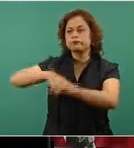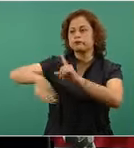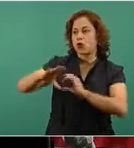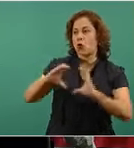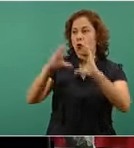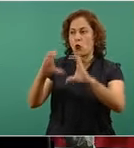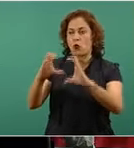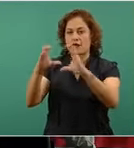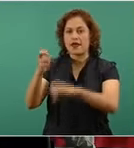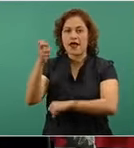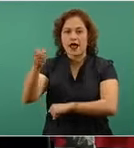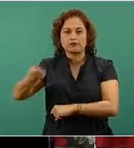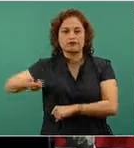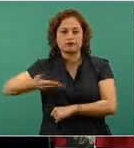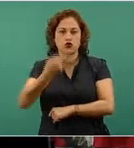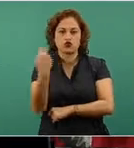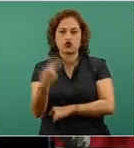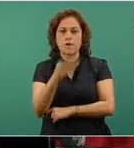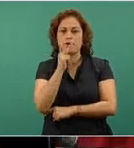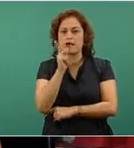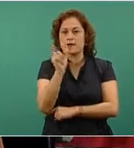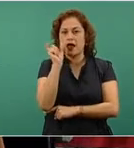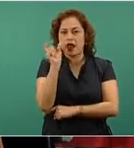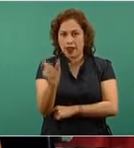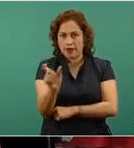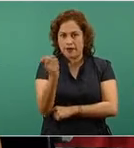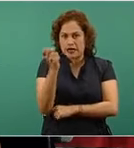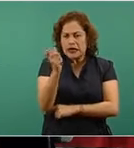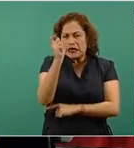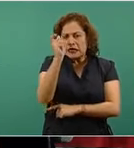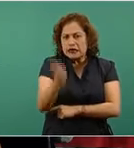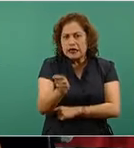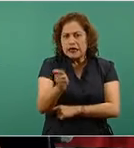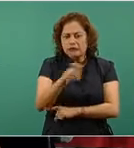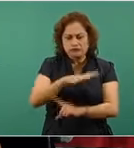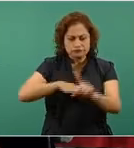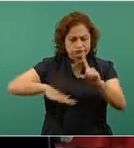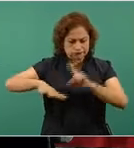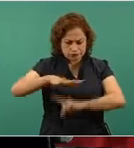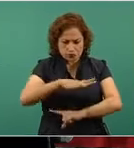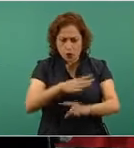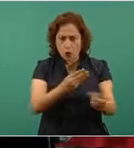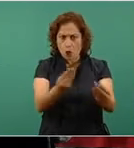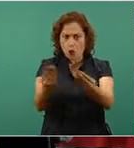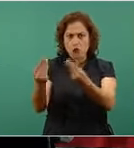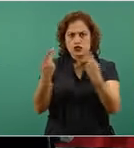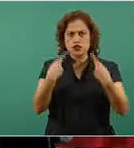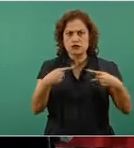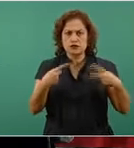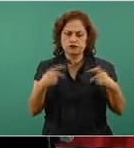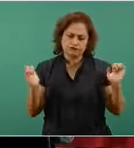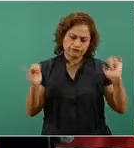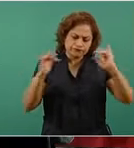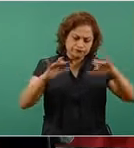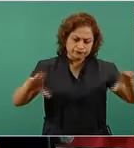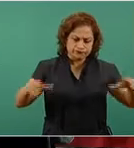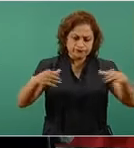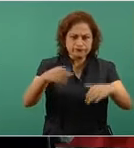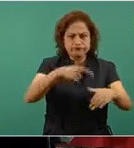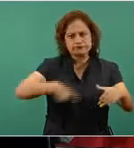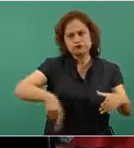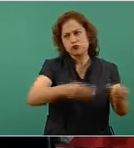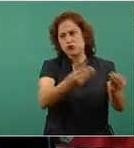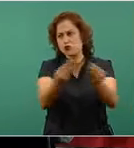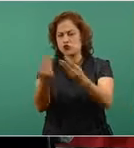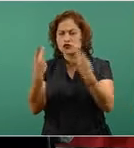que existe una zona donde múltiples personas tienen relaciones económicas, a veces familiares,